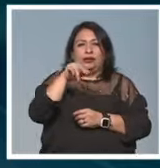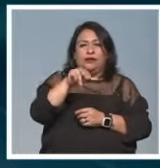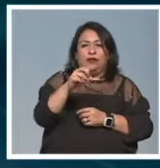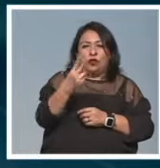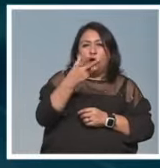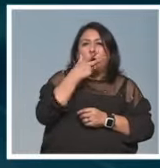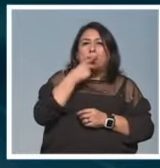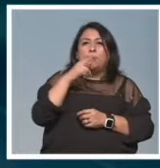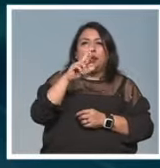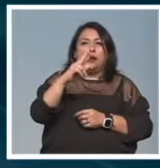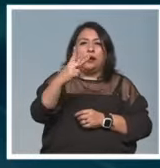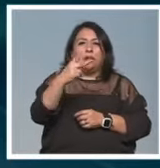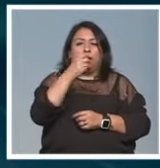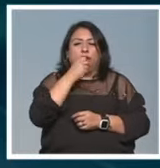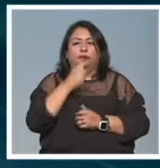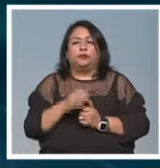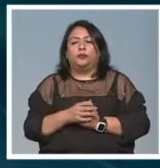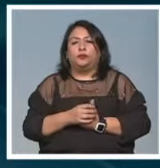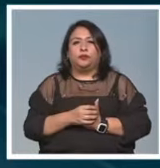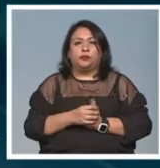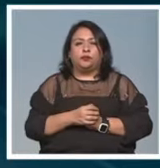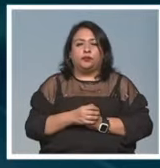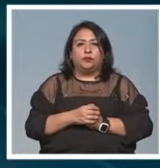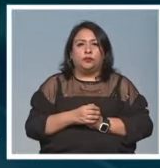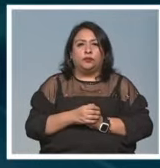22, Rodrigo Peredo.